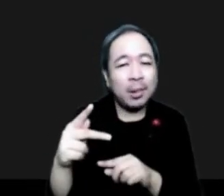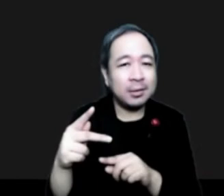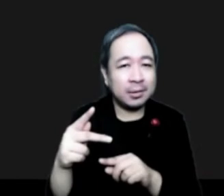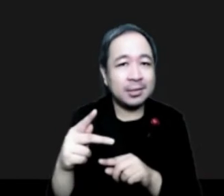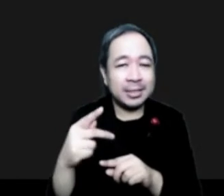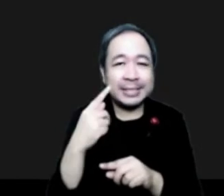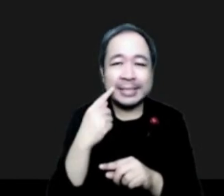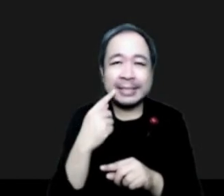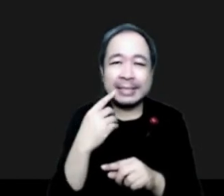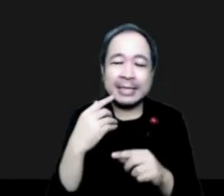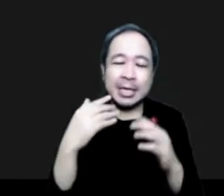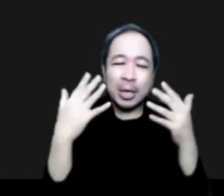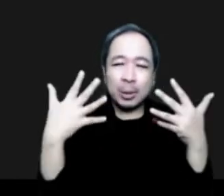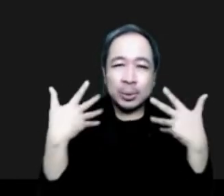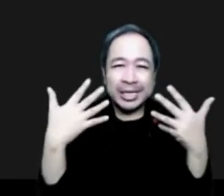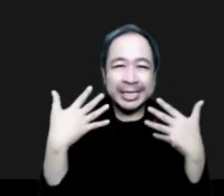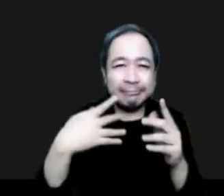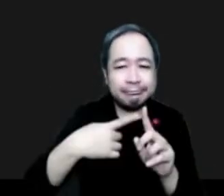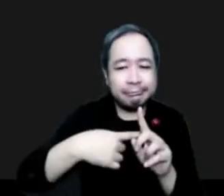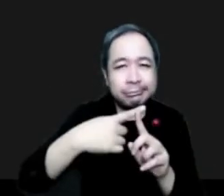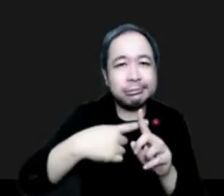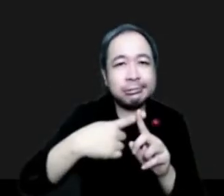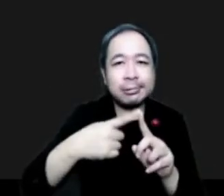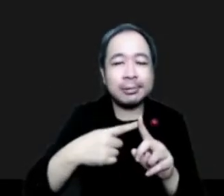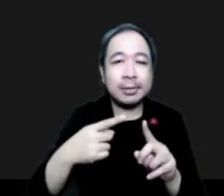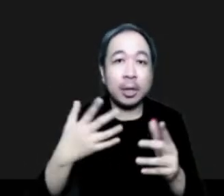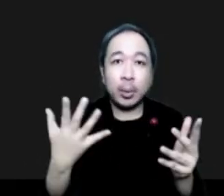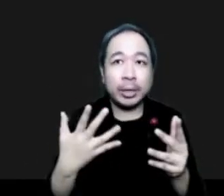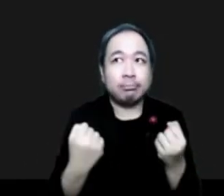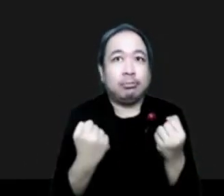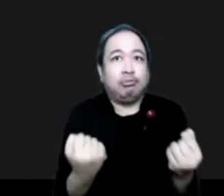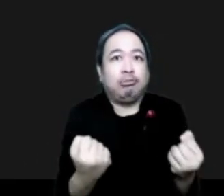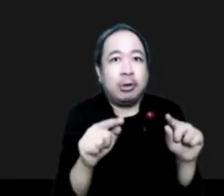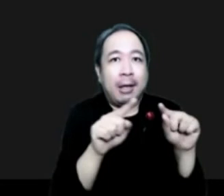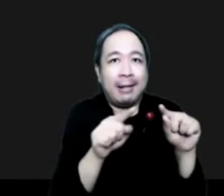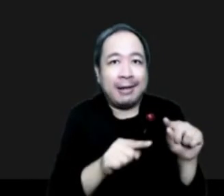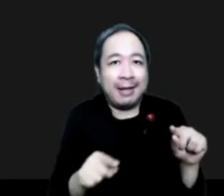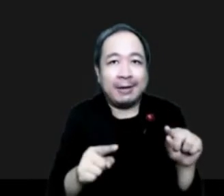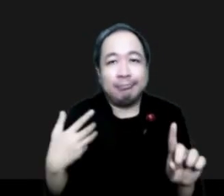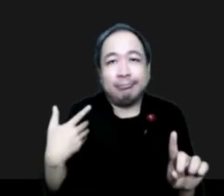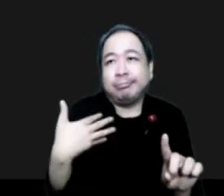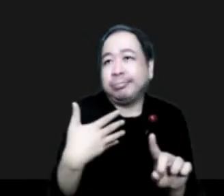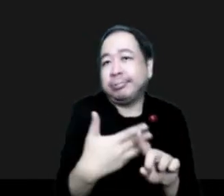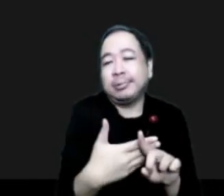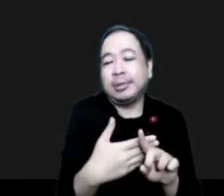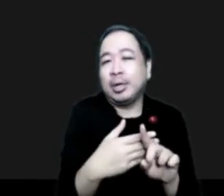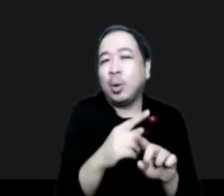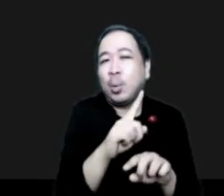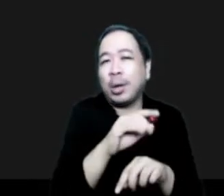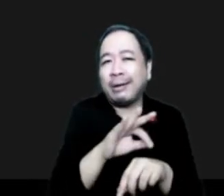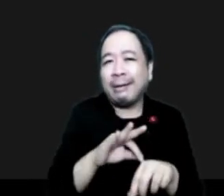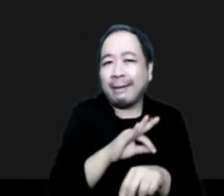de los últimos 60 minutos. Entonces, podemos diferenciar cuáles son los rayos